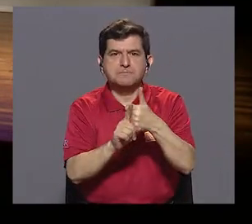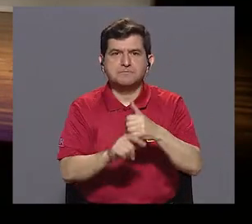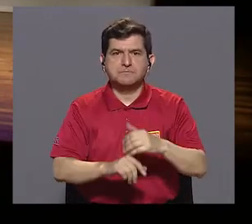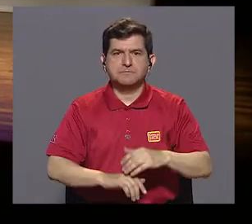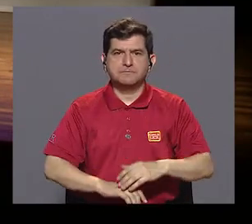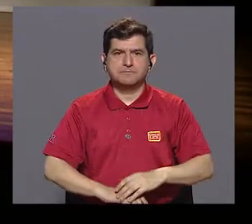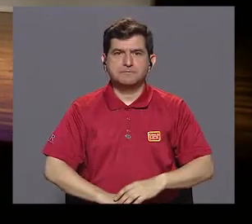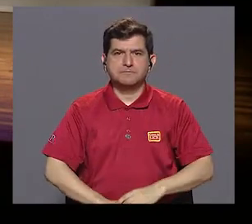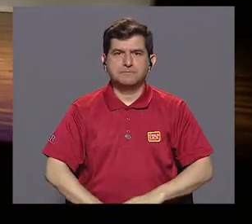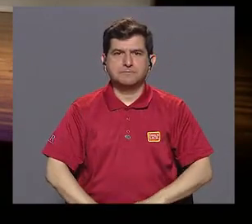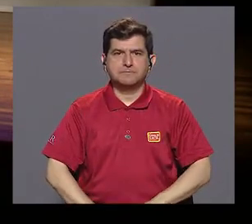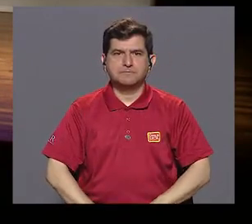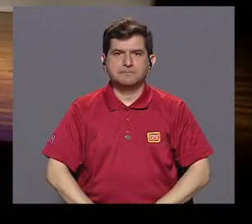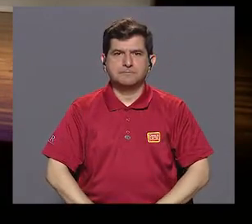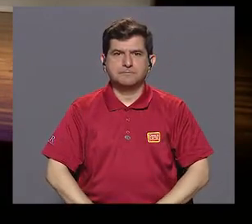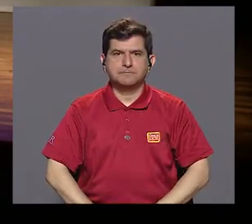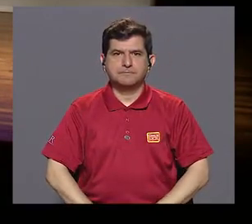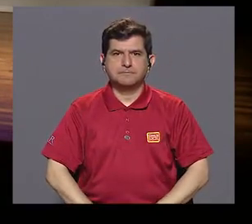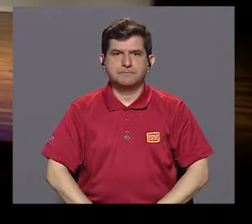mujeres.